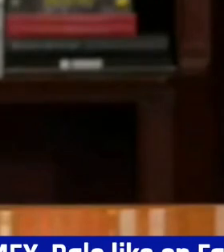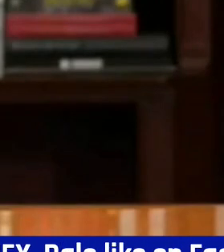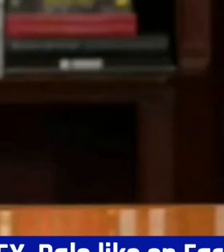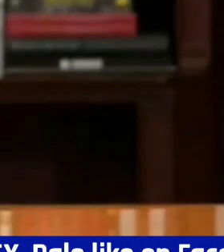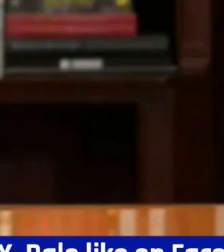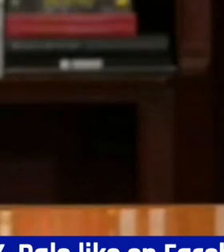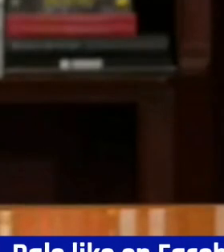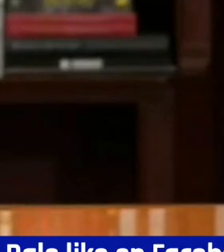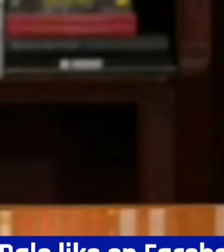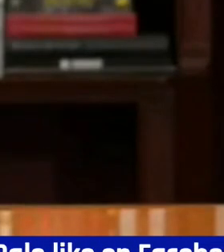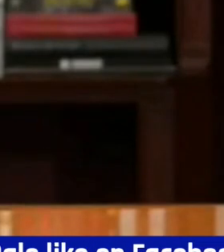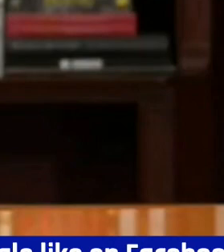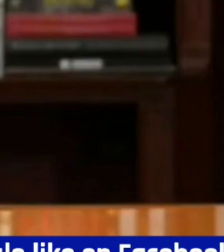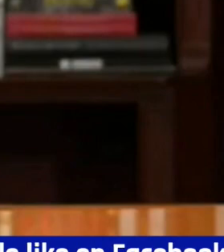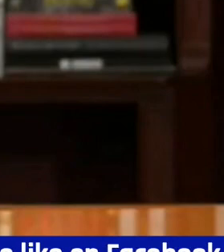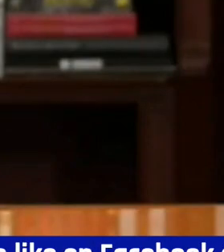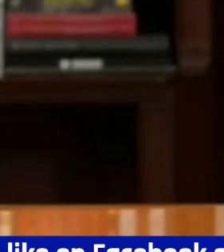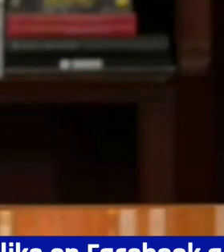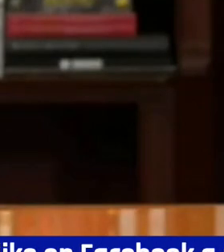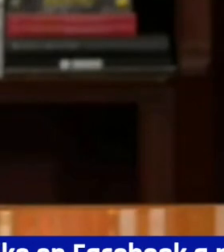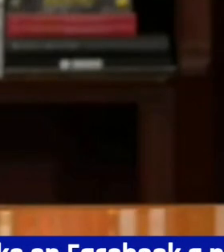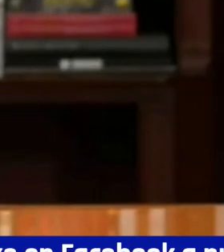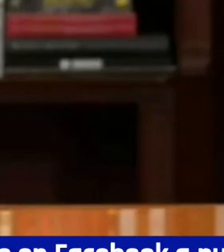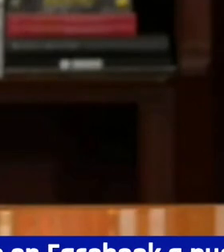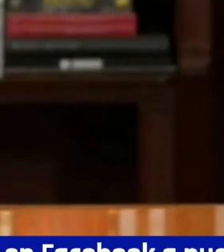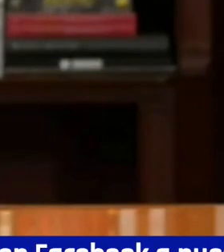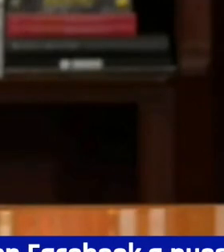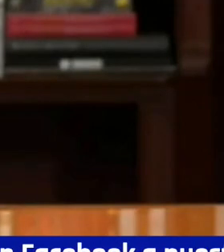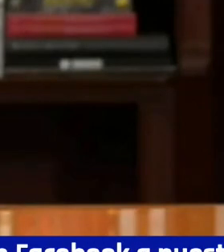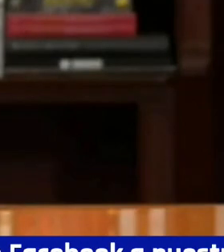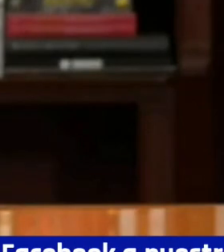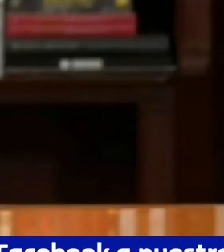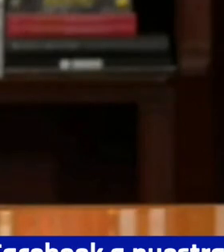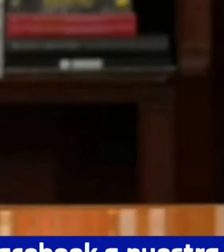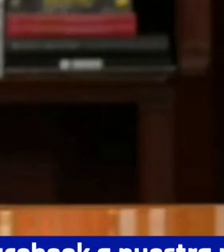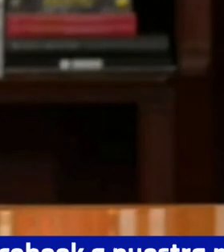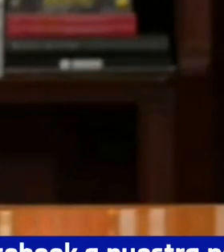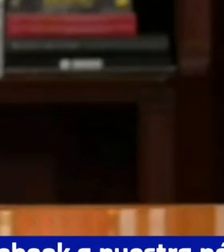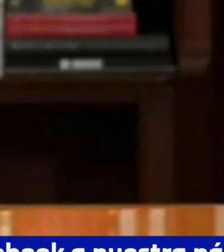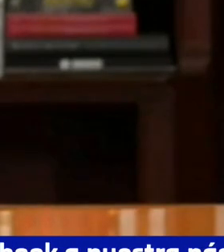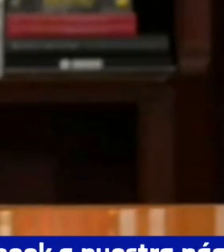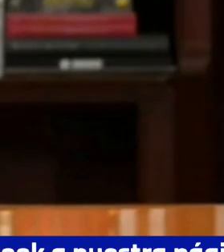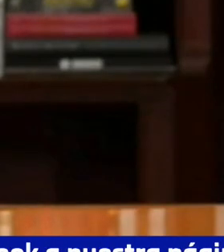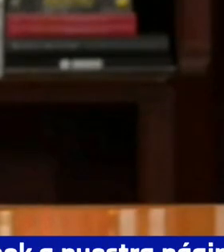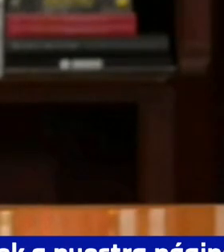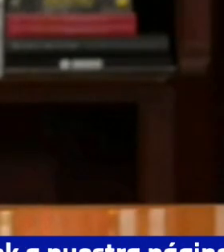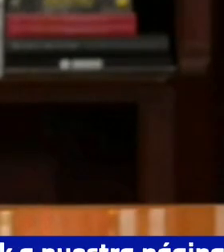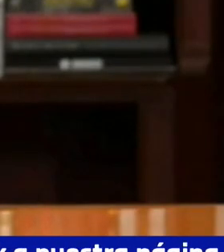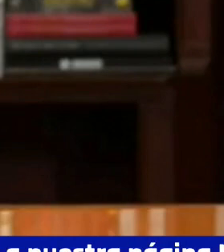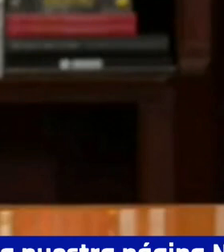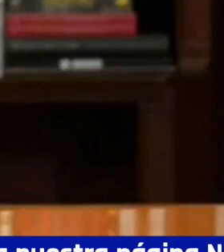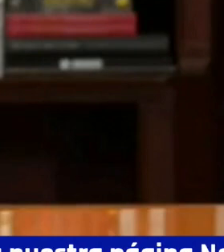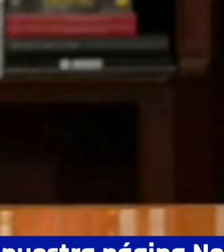una pérdida de mi vida. ¿Cómo queda el